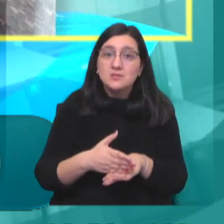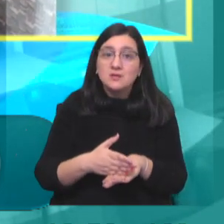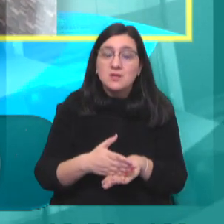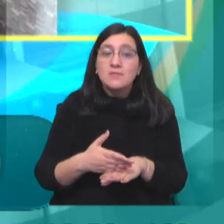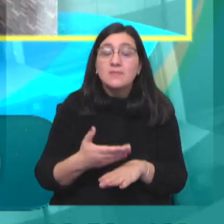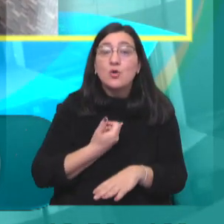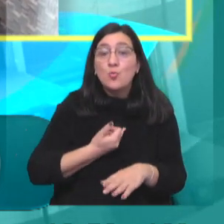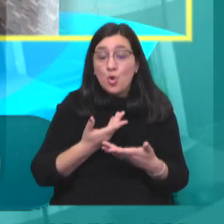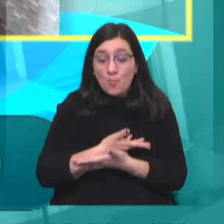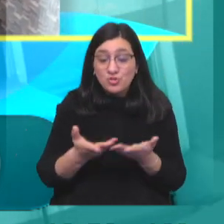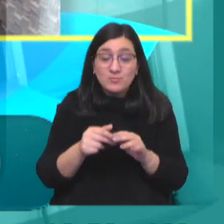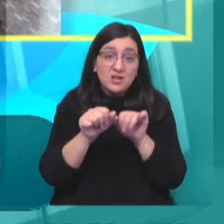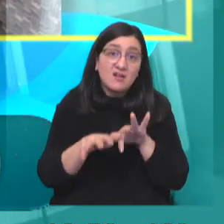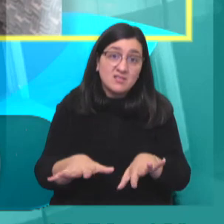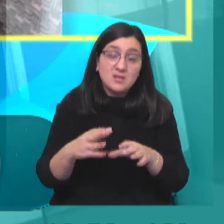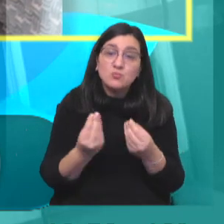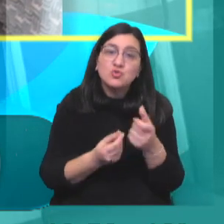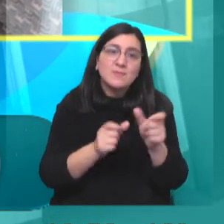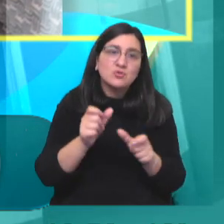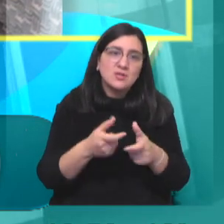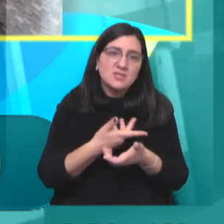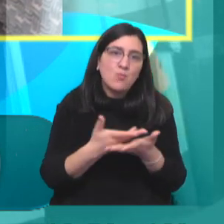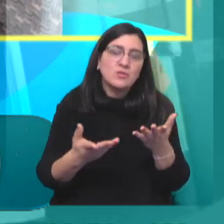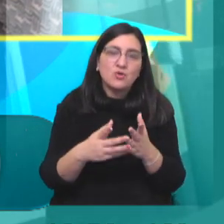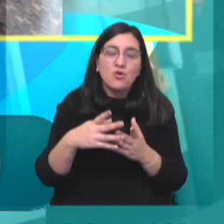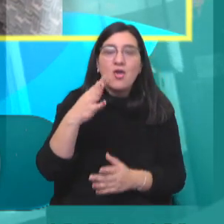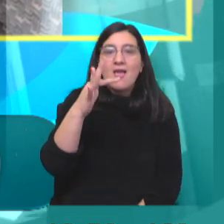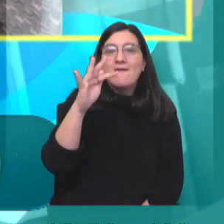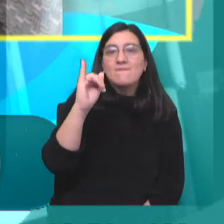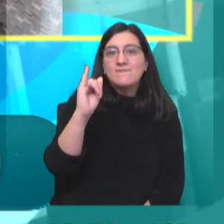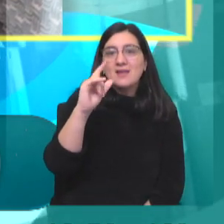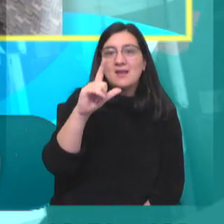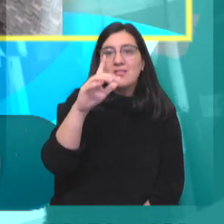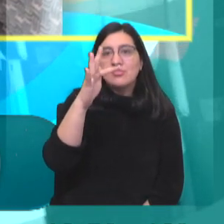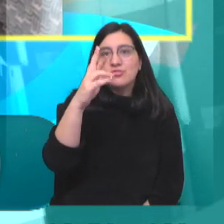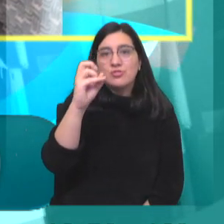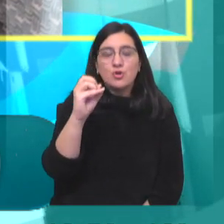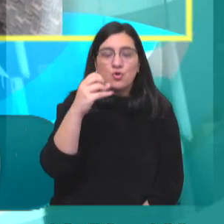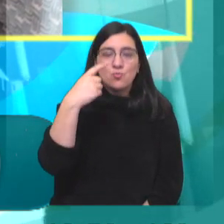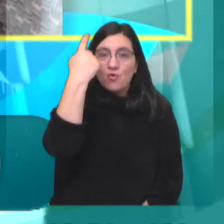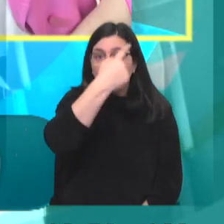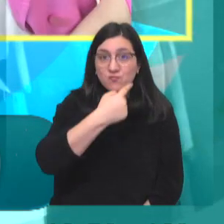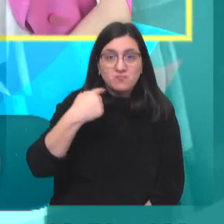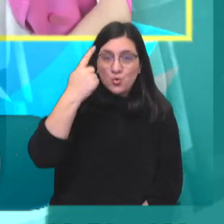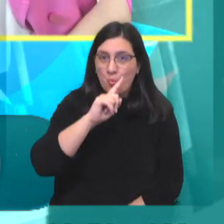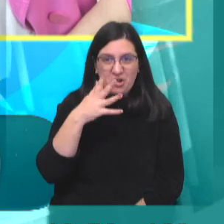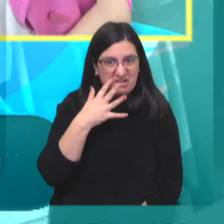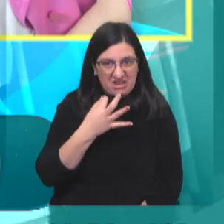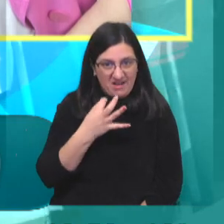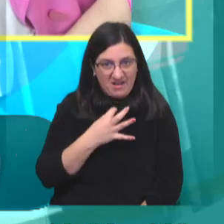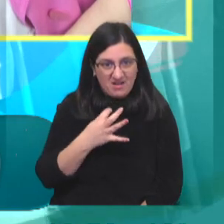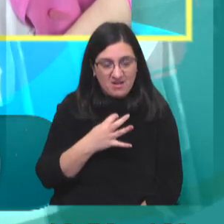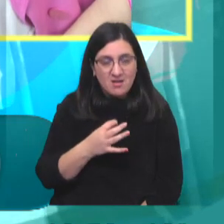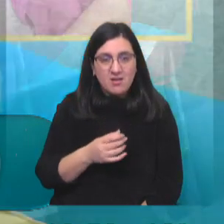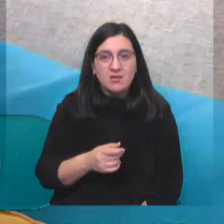en redes. Hay un montón de gente que se muestra con un montón de filtros, entonces generan como imágenes que no son las reales, la gente se